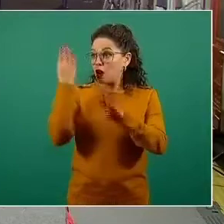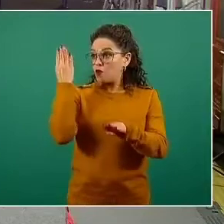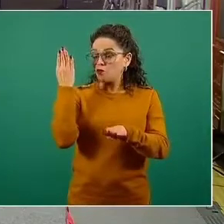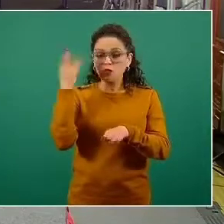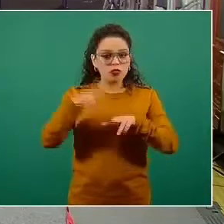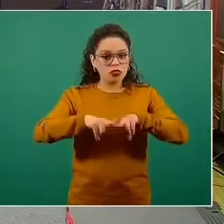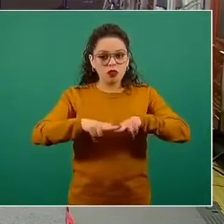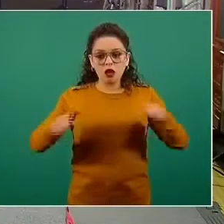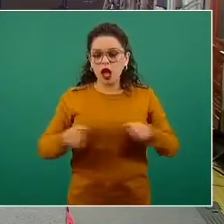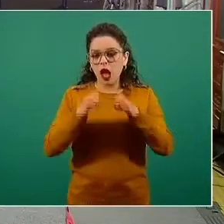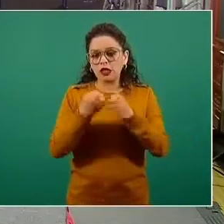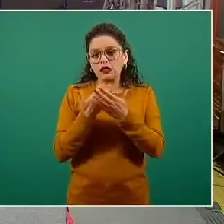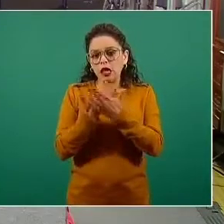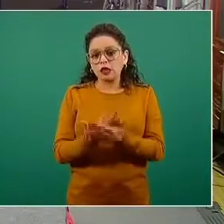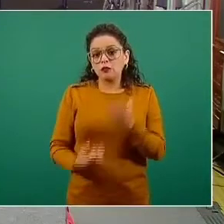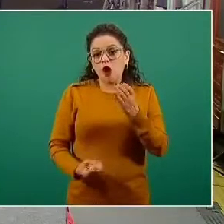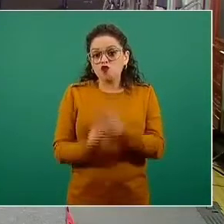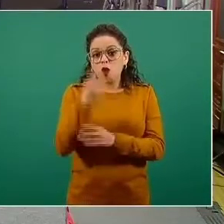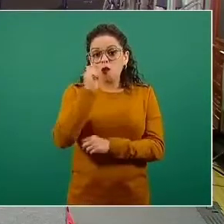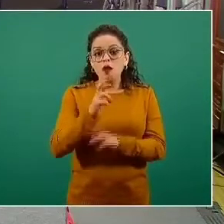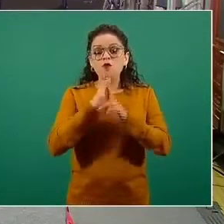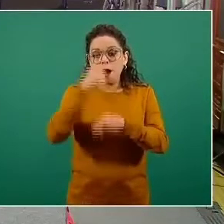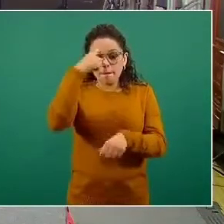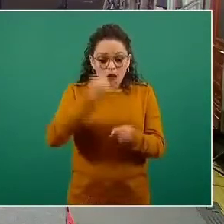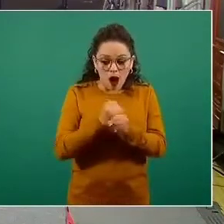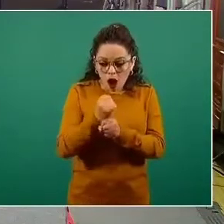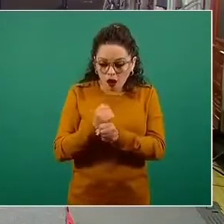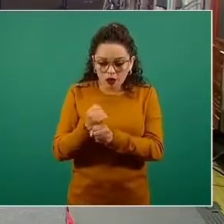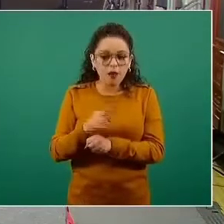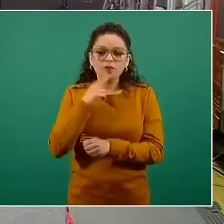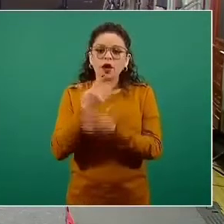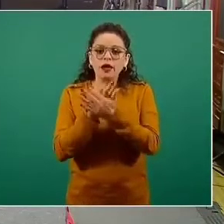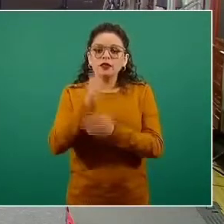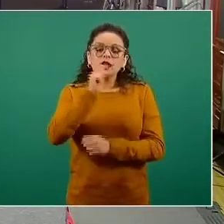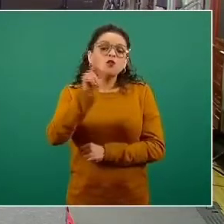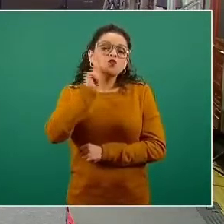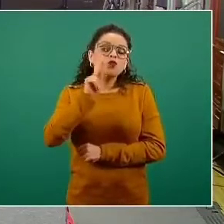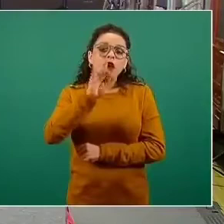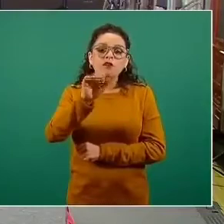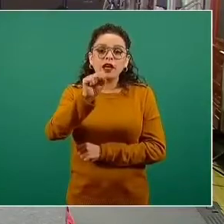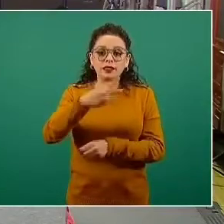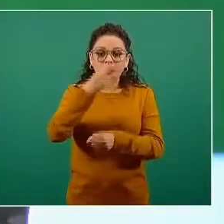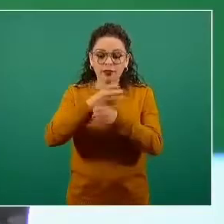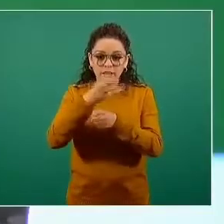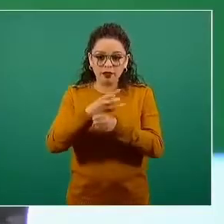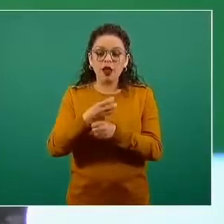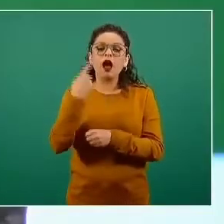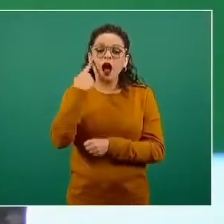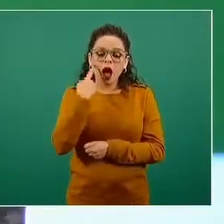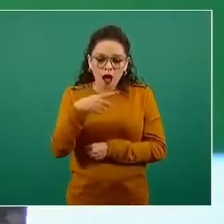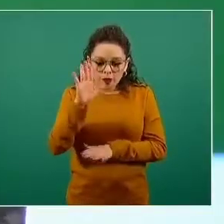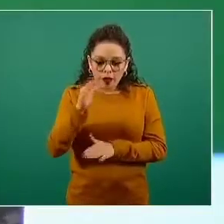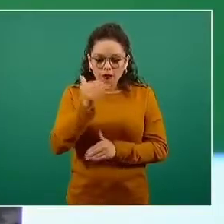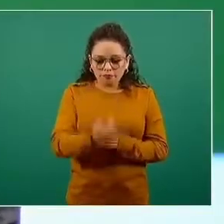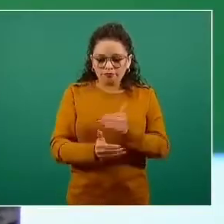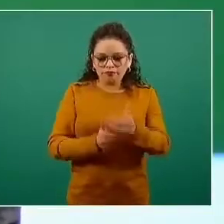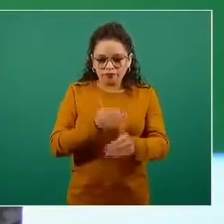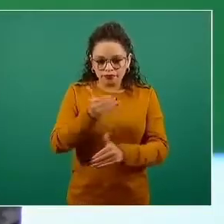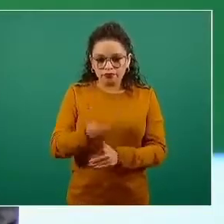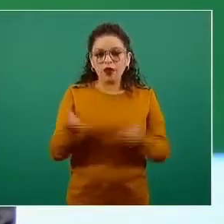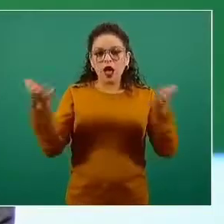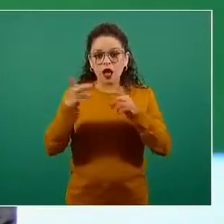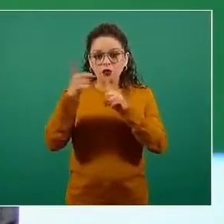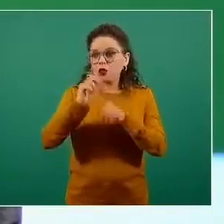nuevos resultados de investigación. Lo que se espera es que siga avanzando el ensayo clínico fase 3 que se conduce en otras partes del